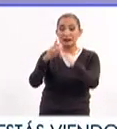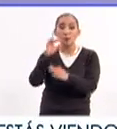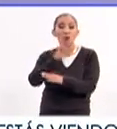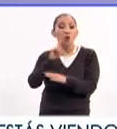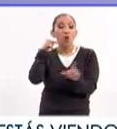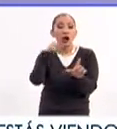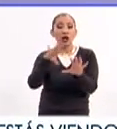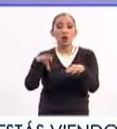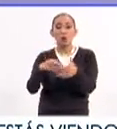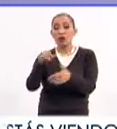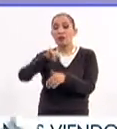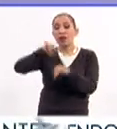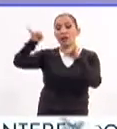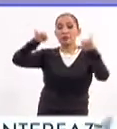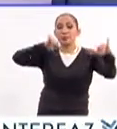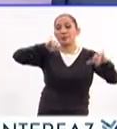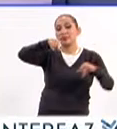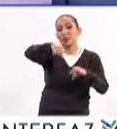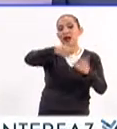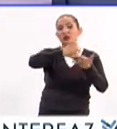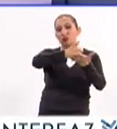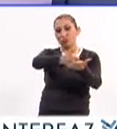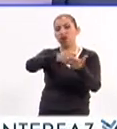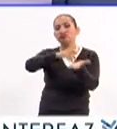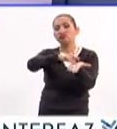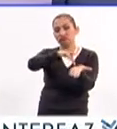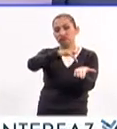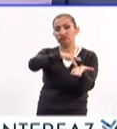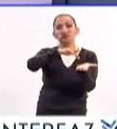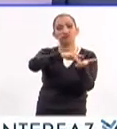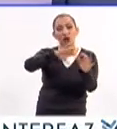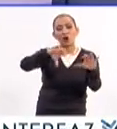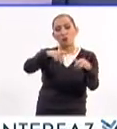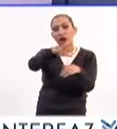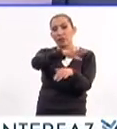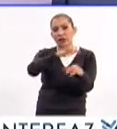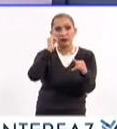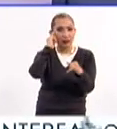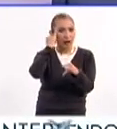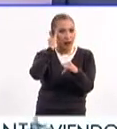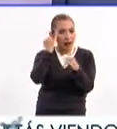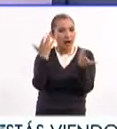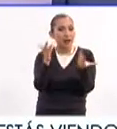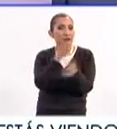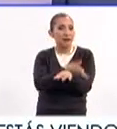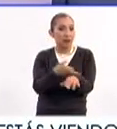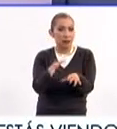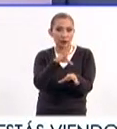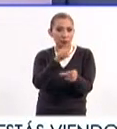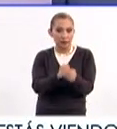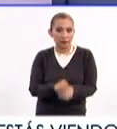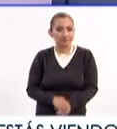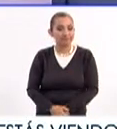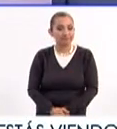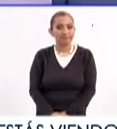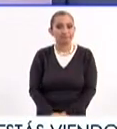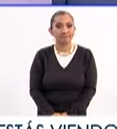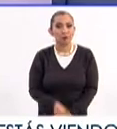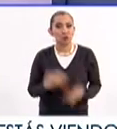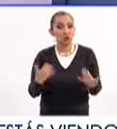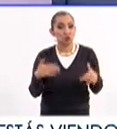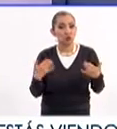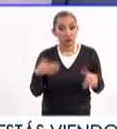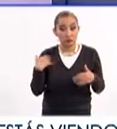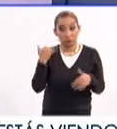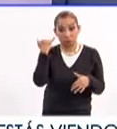en comunidades lejanas y que sirven de apoyo a las comunidades indígenas, a las familias enteras, de hecho. No, pues increíble,